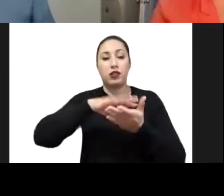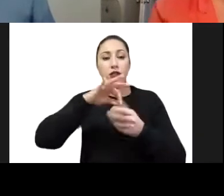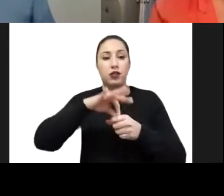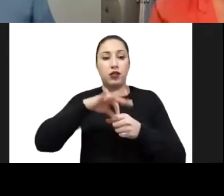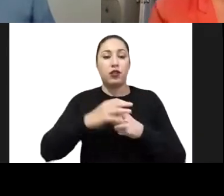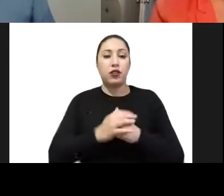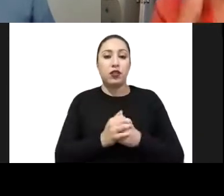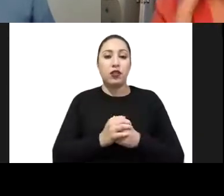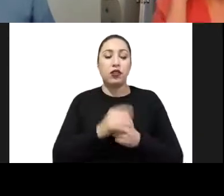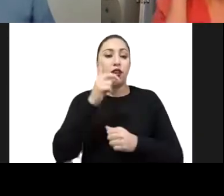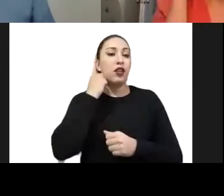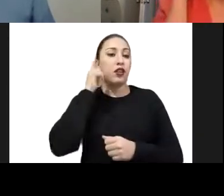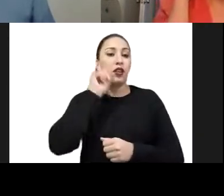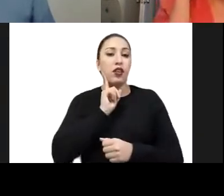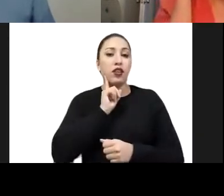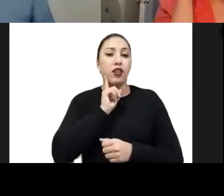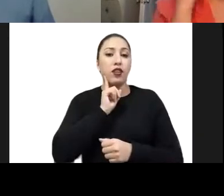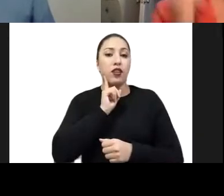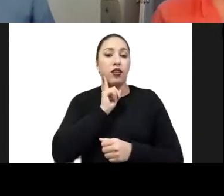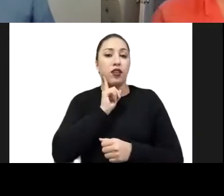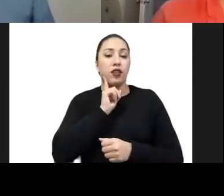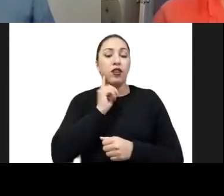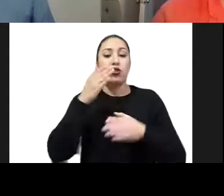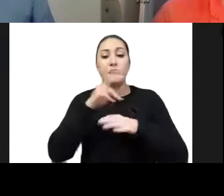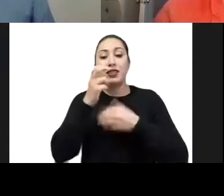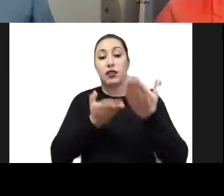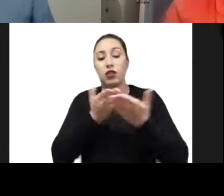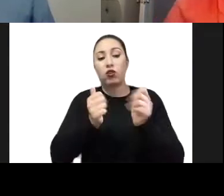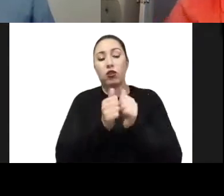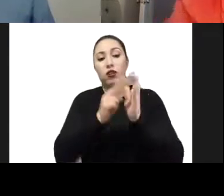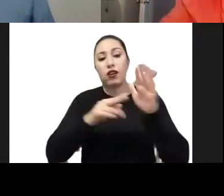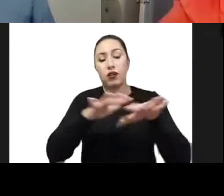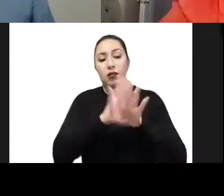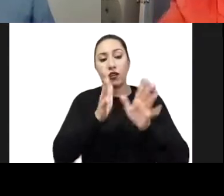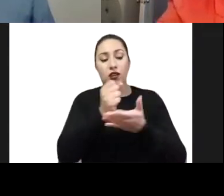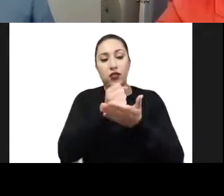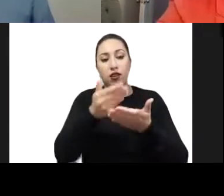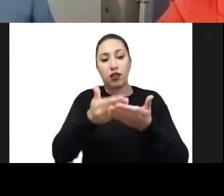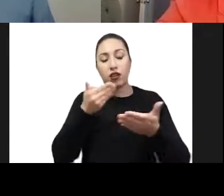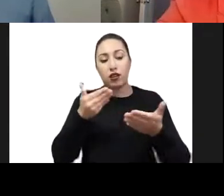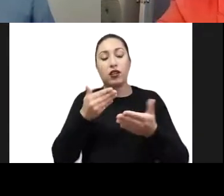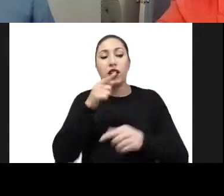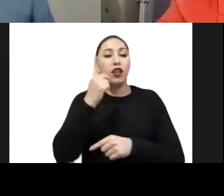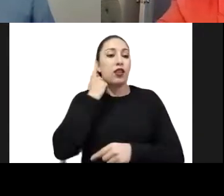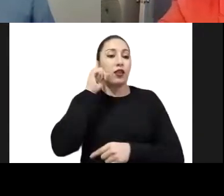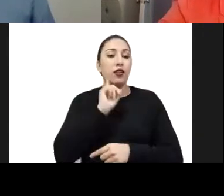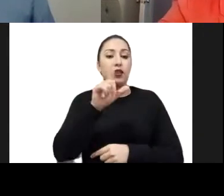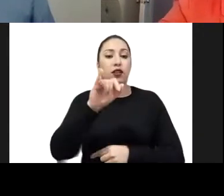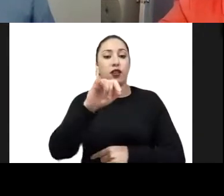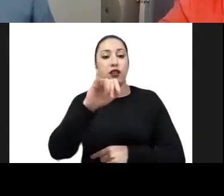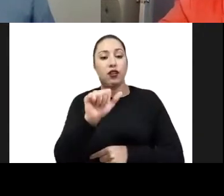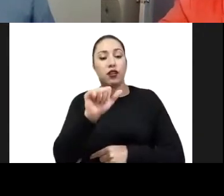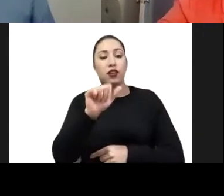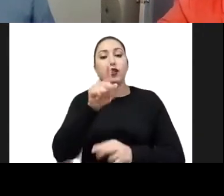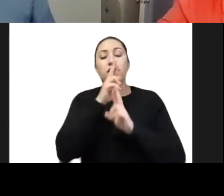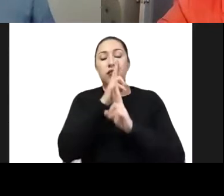nominal. Diputada Lilia, del dictamen con las modificaciones. Diputada Lilia María Sarmiento Gómez. Lilia María Sarmiento Gómez, a